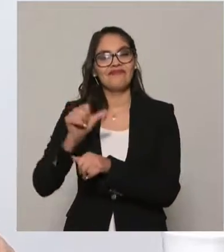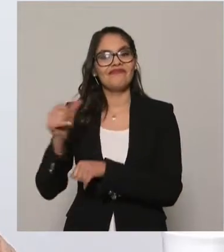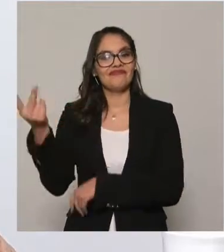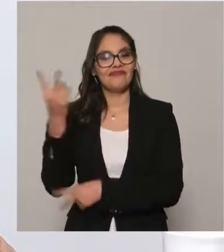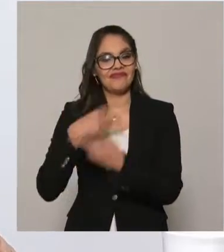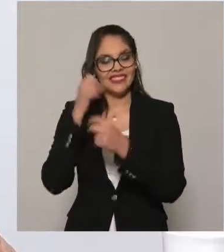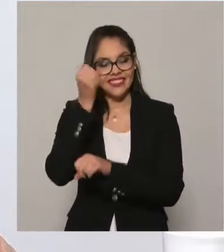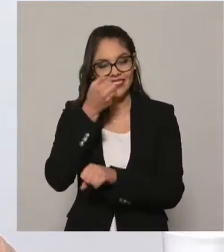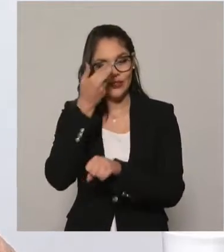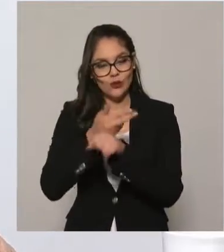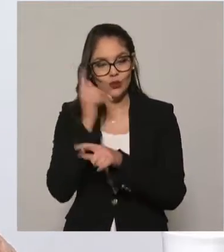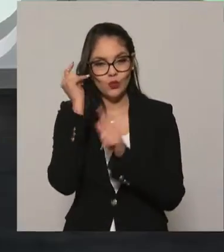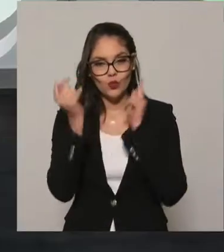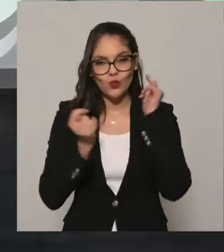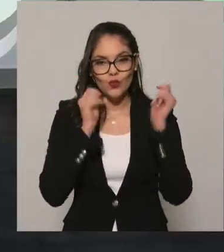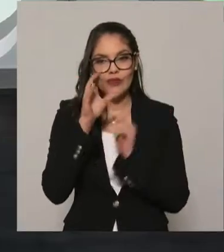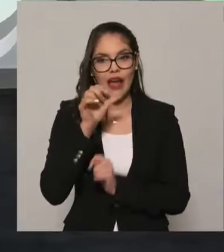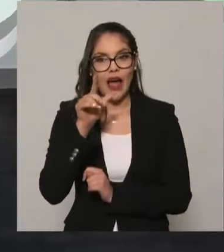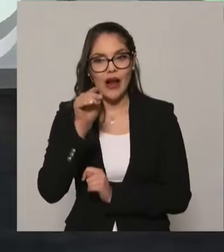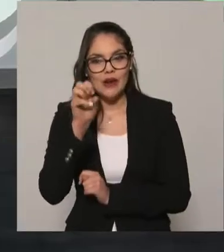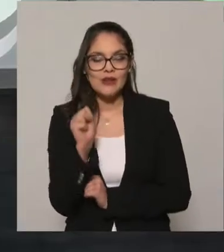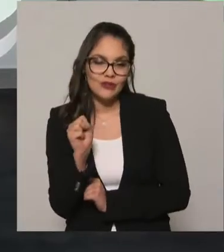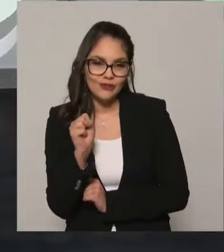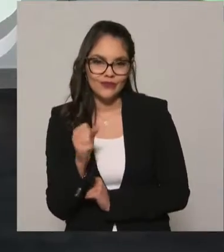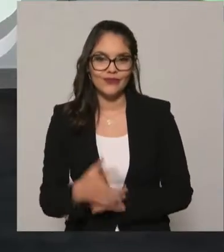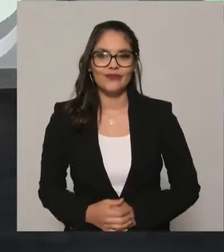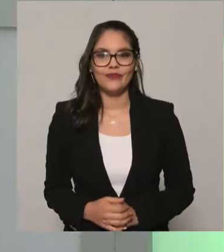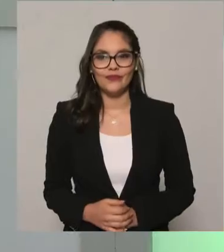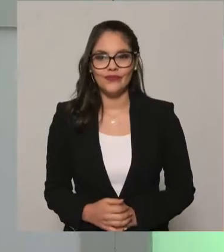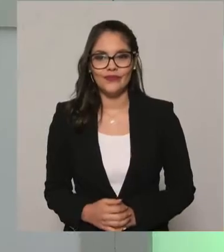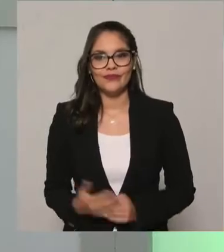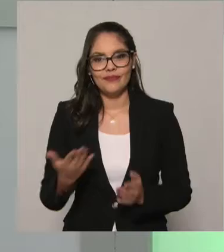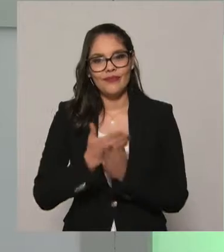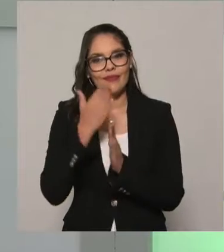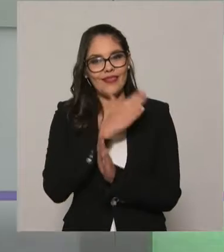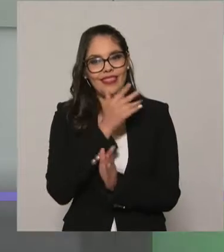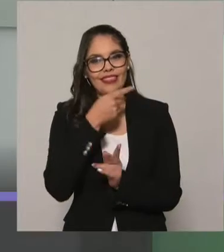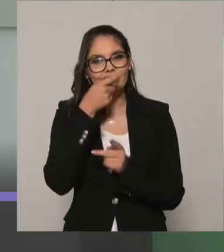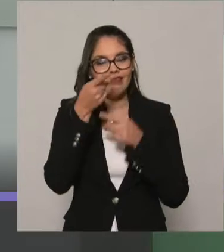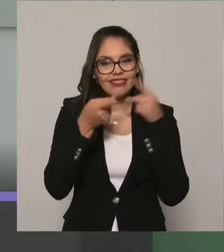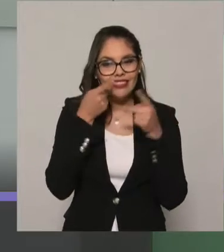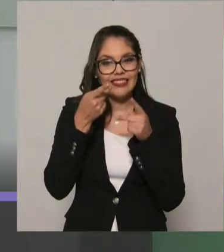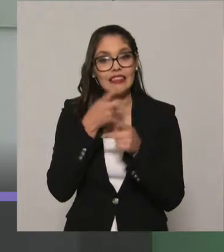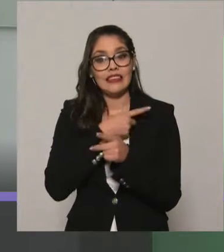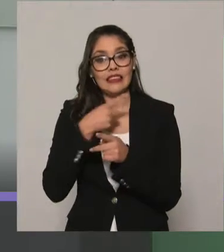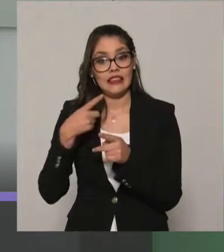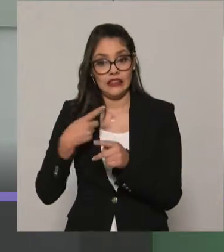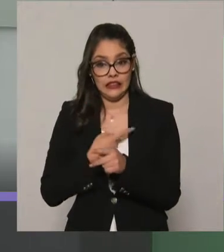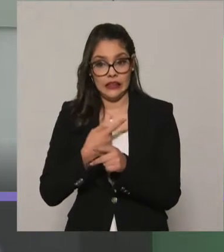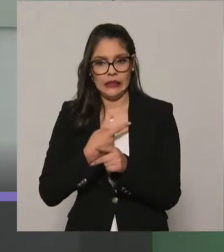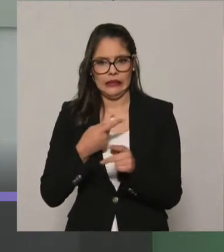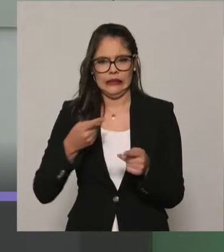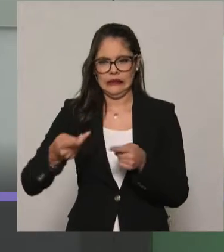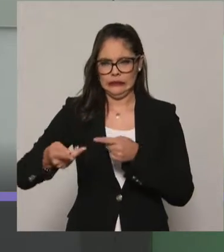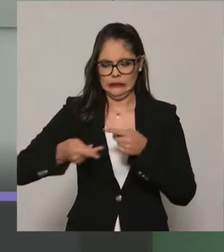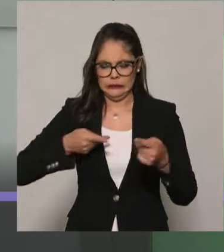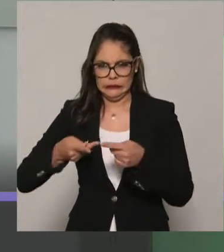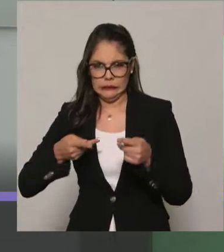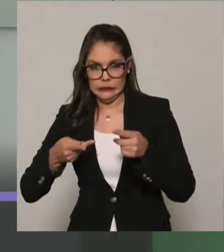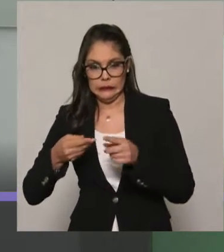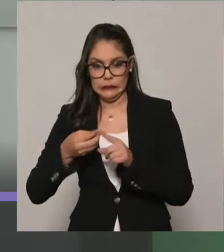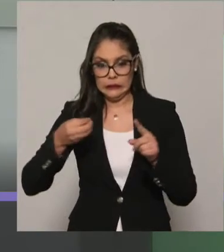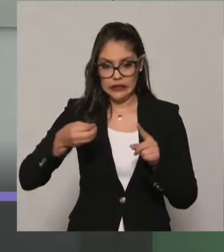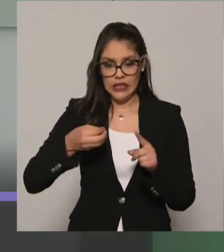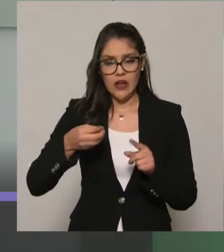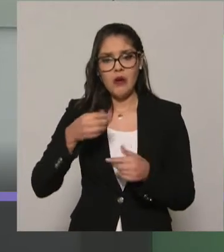secretario de Turismo, Carlos McKinley. Secretario. Bueno, decíamos hace un ratito que hay que organizarse. No tiene caso que vengas a la